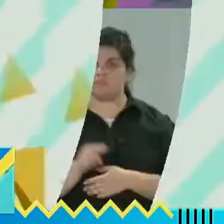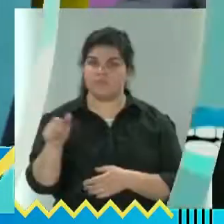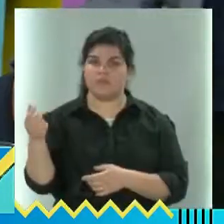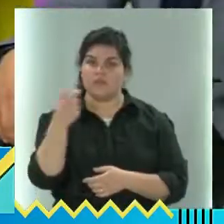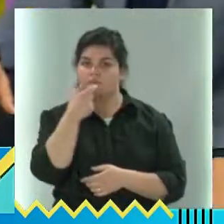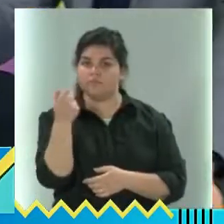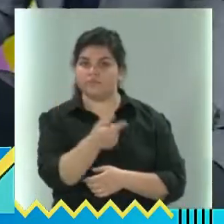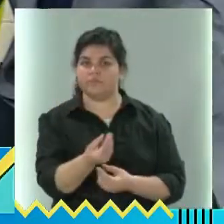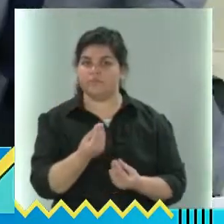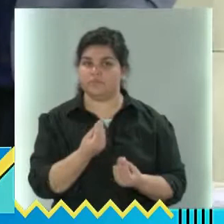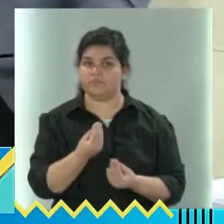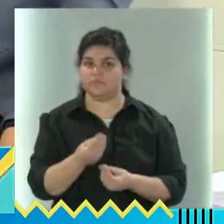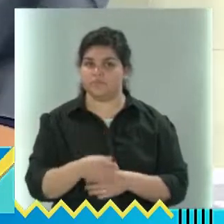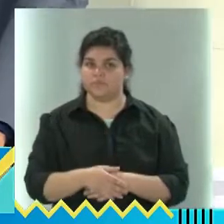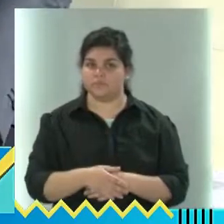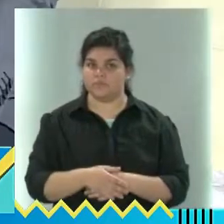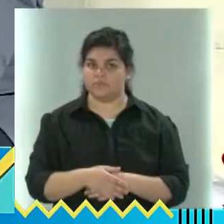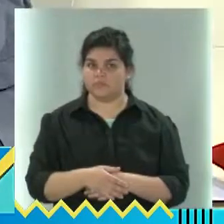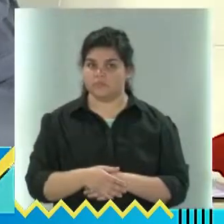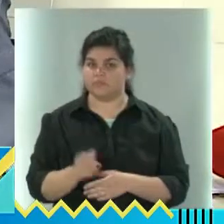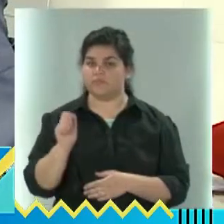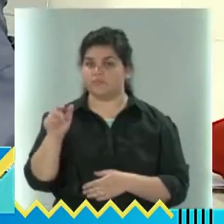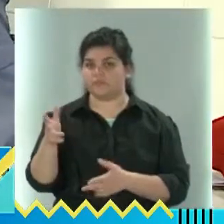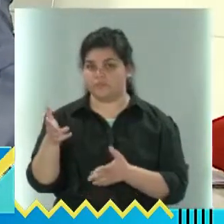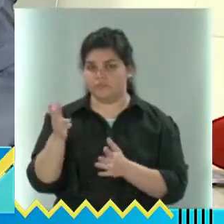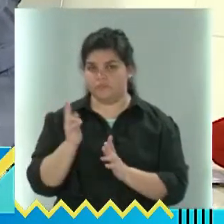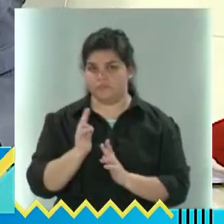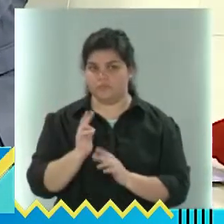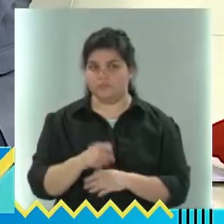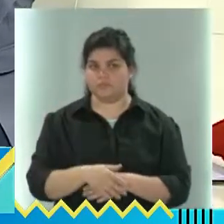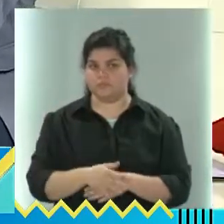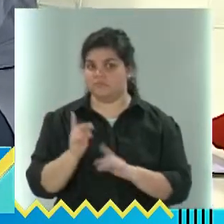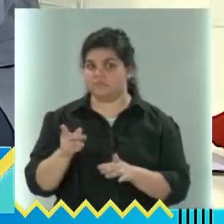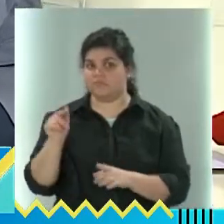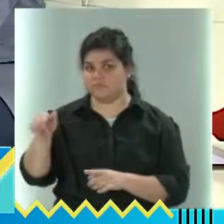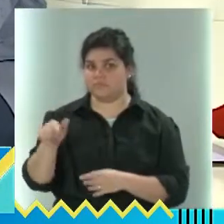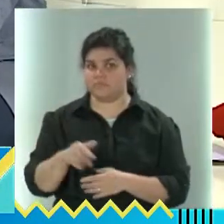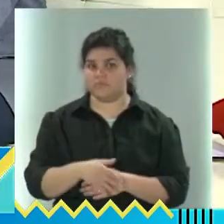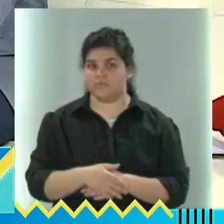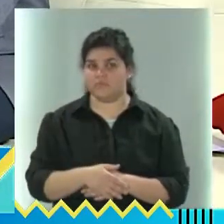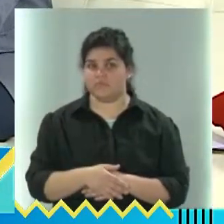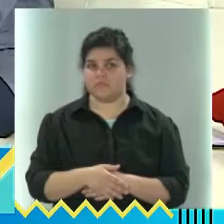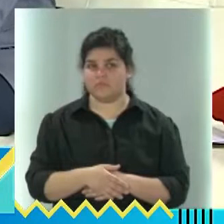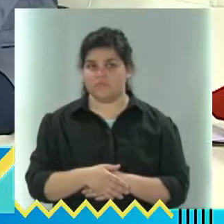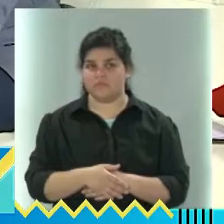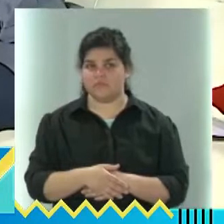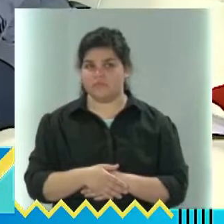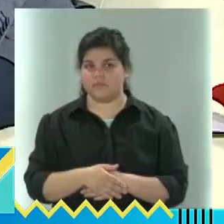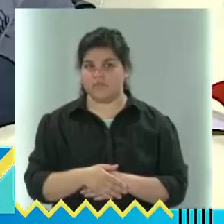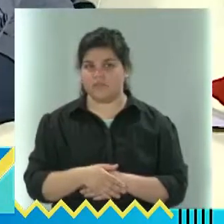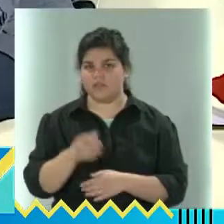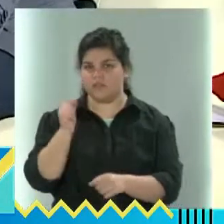contestarías? Mirá, ahí en ese sentido, como bien dice el senador, el trabajo en comisión viene desde